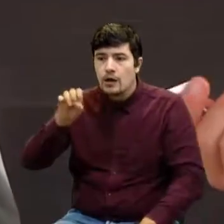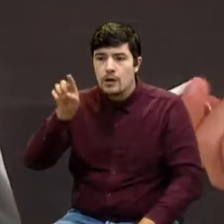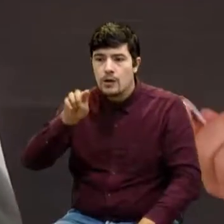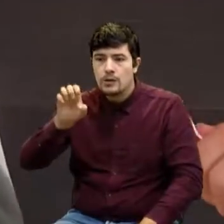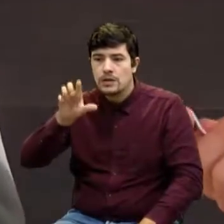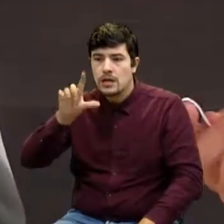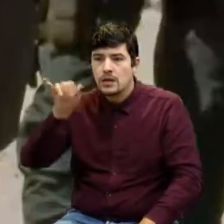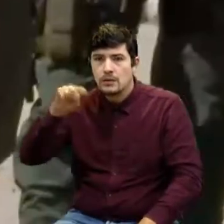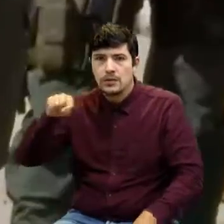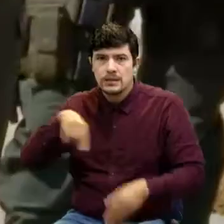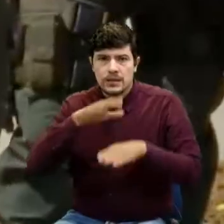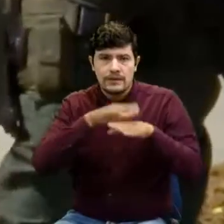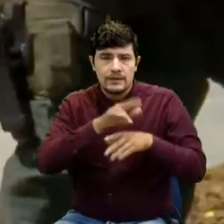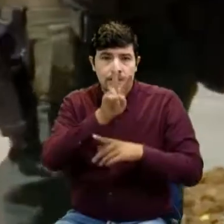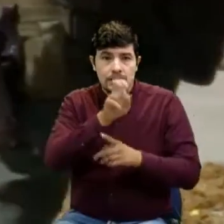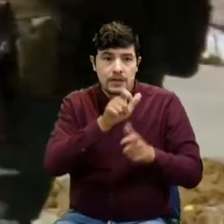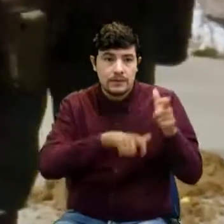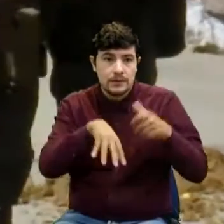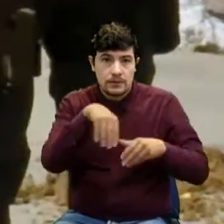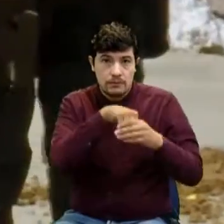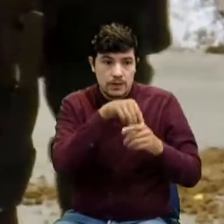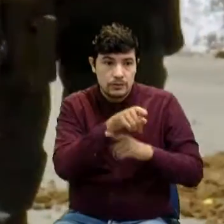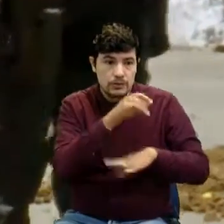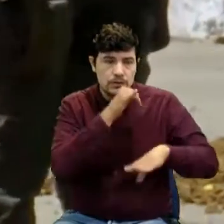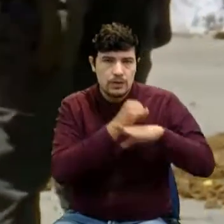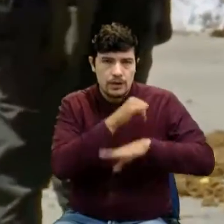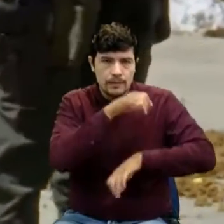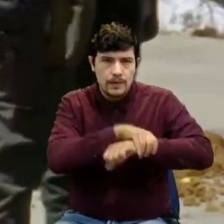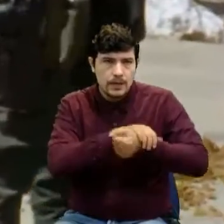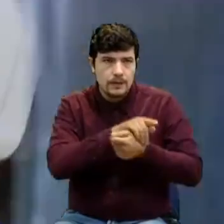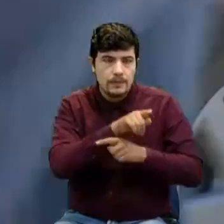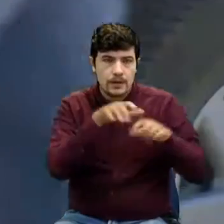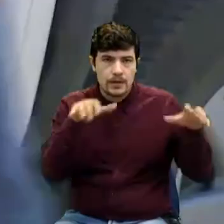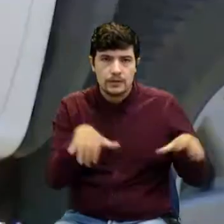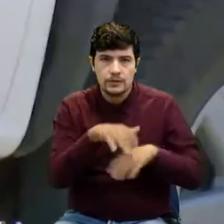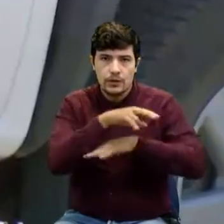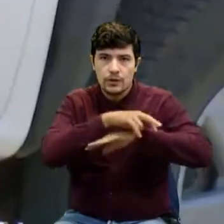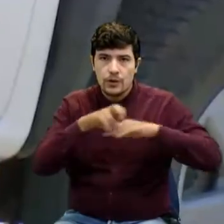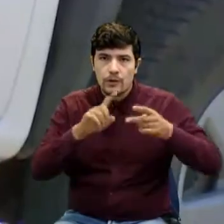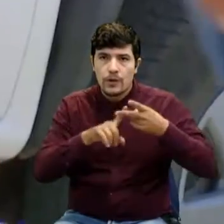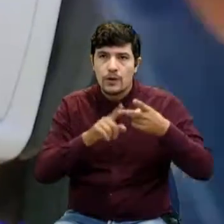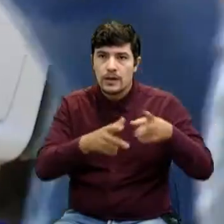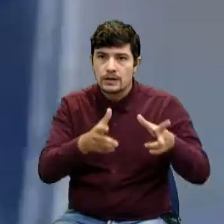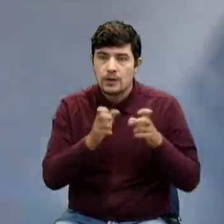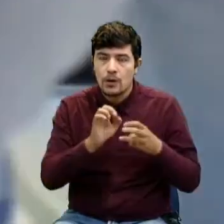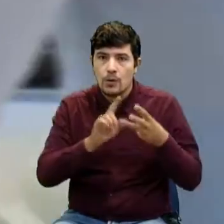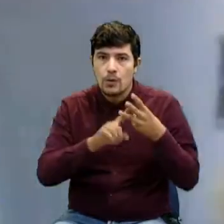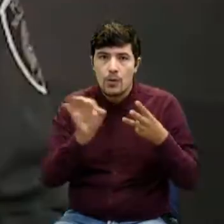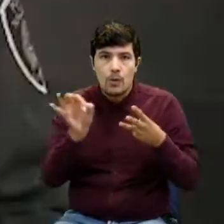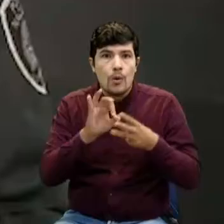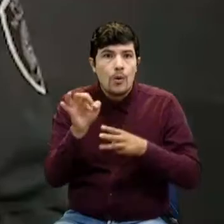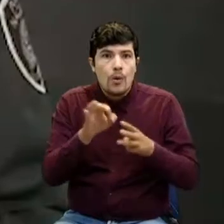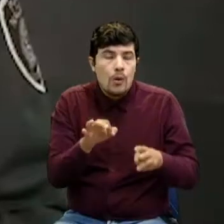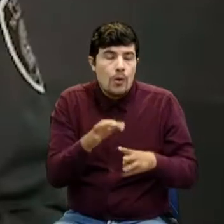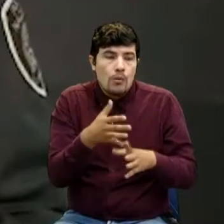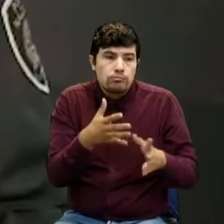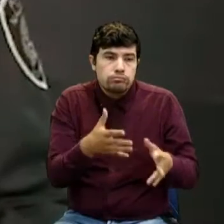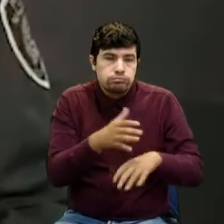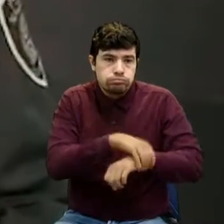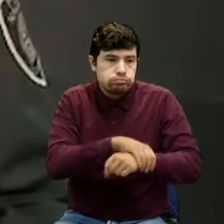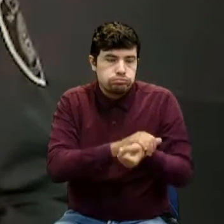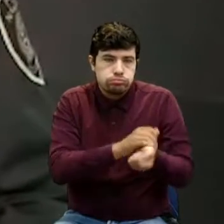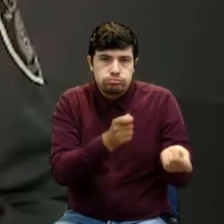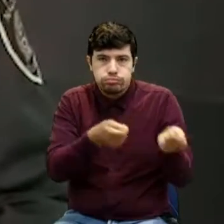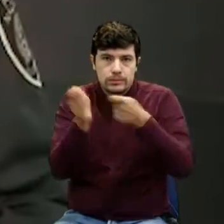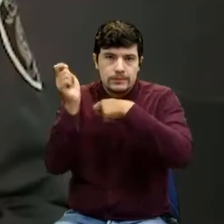comandante, aseguró que son 7 los miembros de esta institución capturados por delitos como hurto, extorsión y secuestro. Es